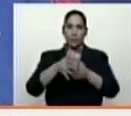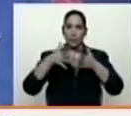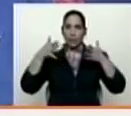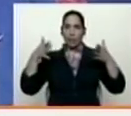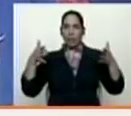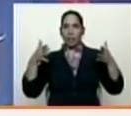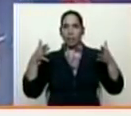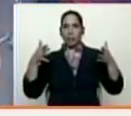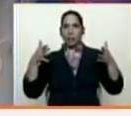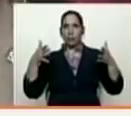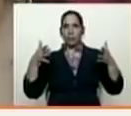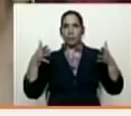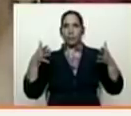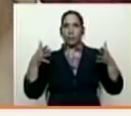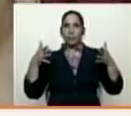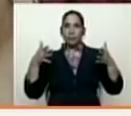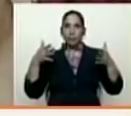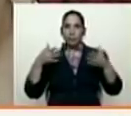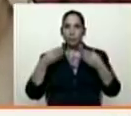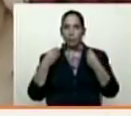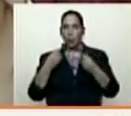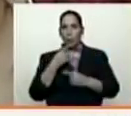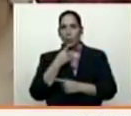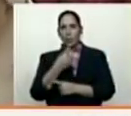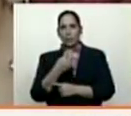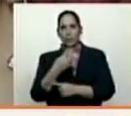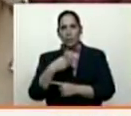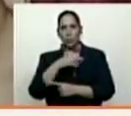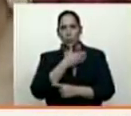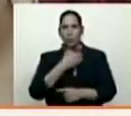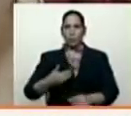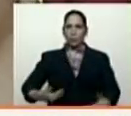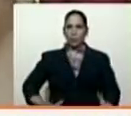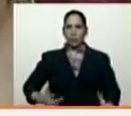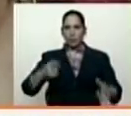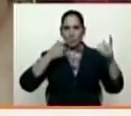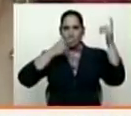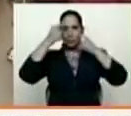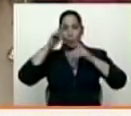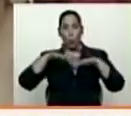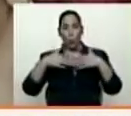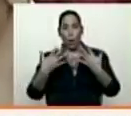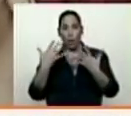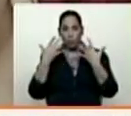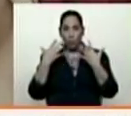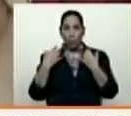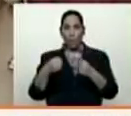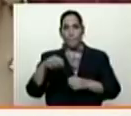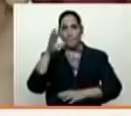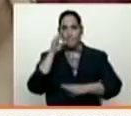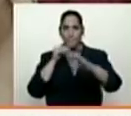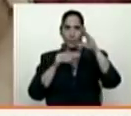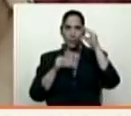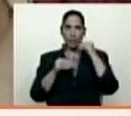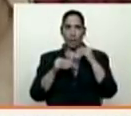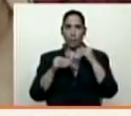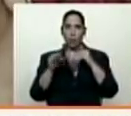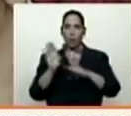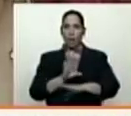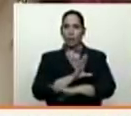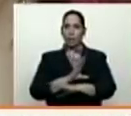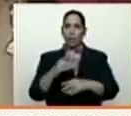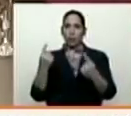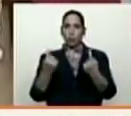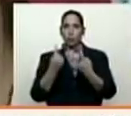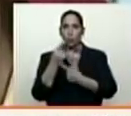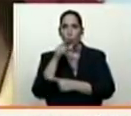pensando, como nos decía nuestro comandante Chávez, que cuando aprendamos a cantar como un solo gallo, nos